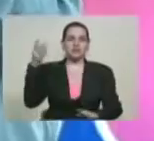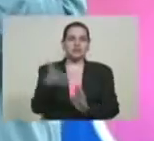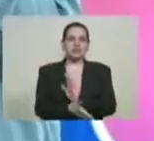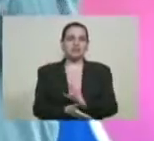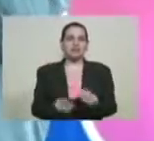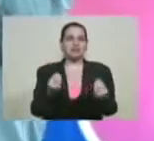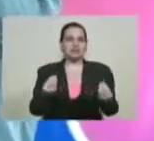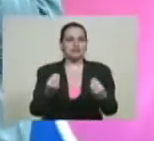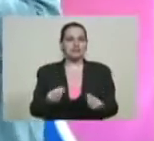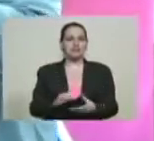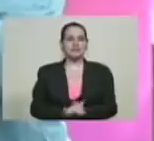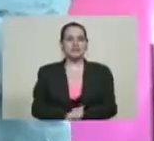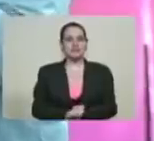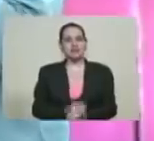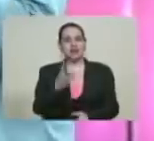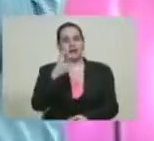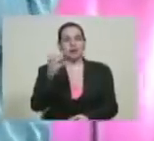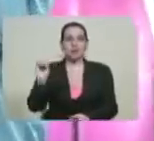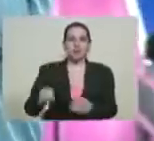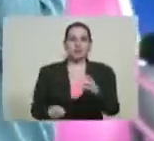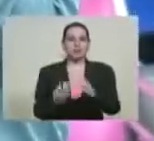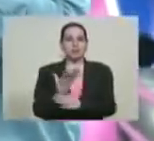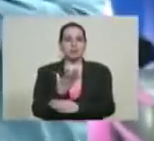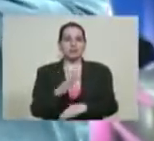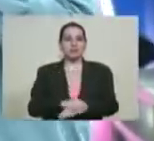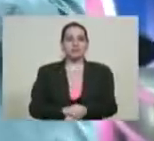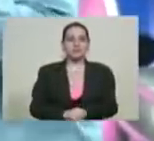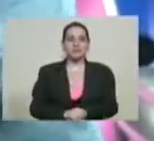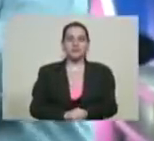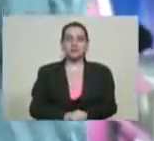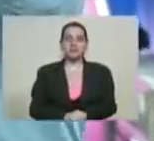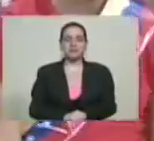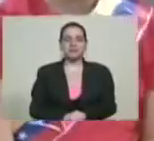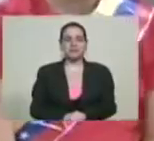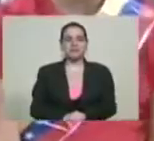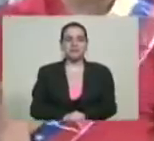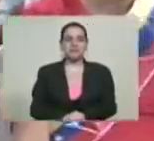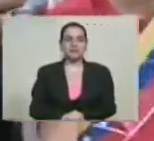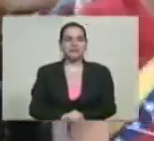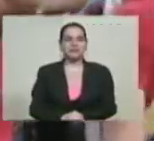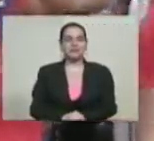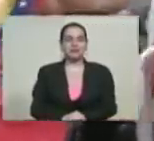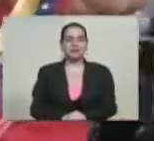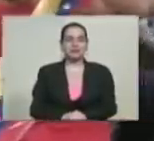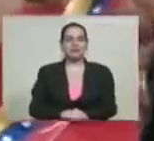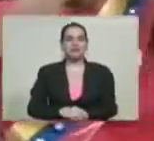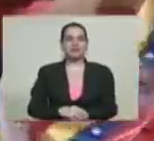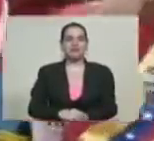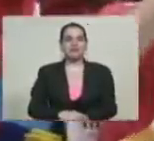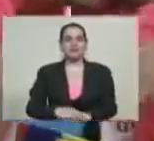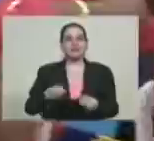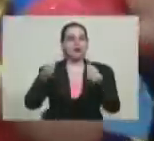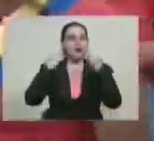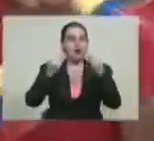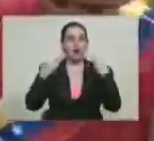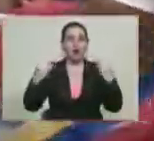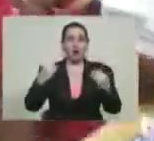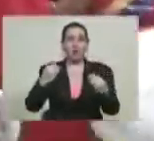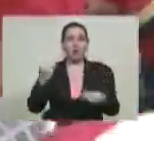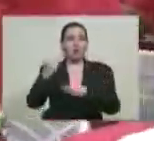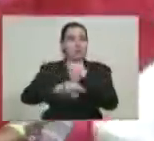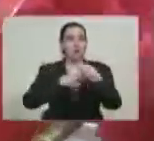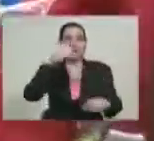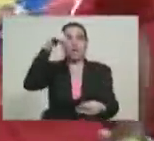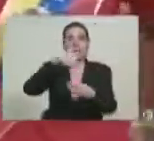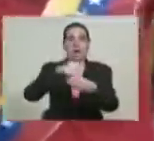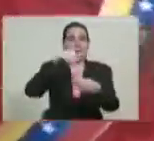domingo 20 de mayo. ¡Llueva, truene o relampague, carajo!